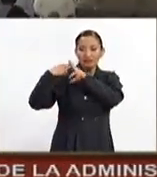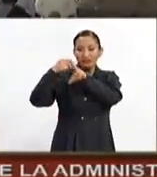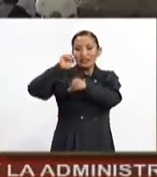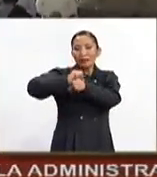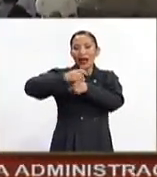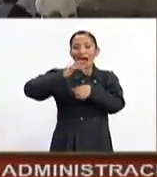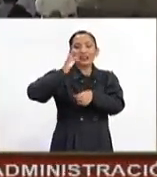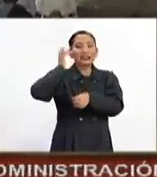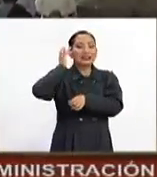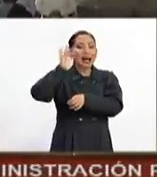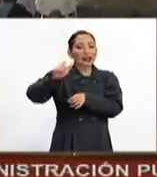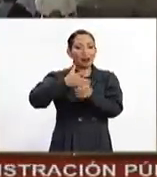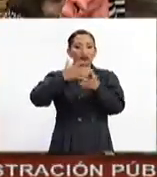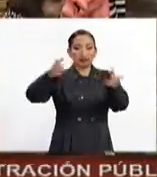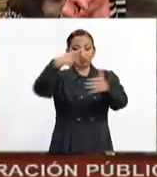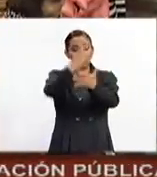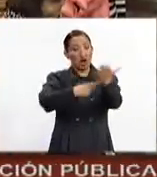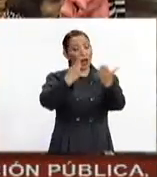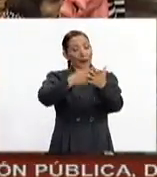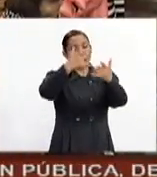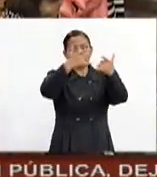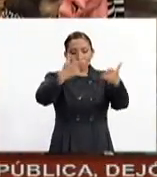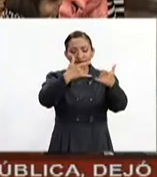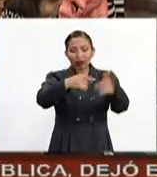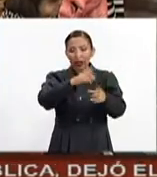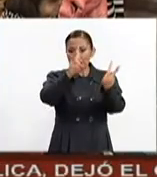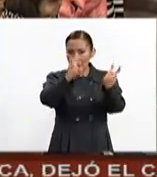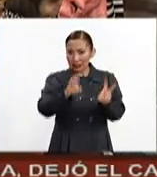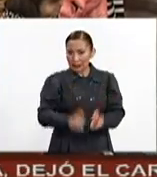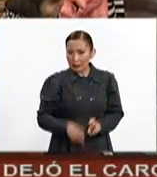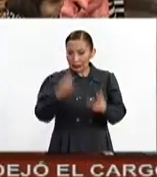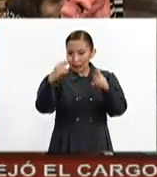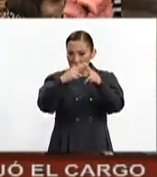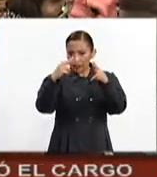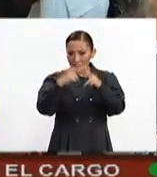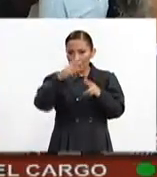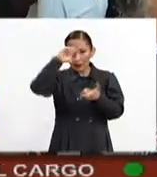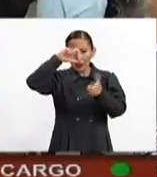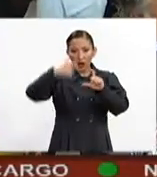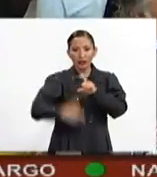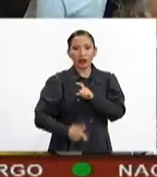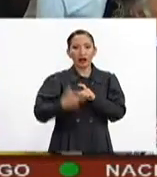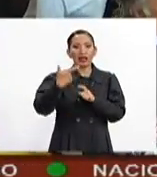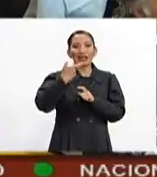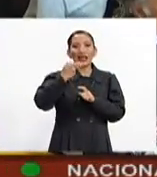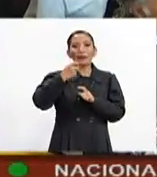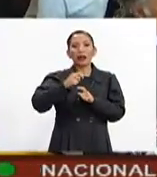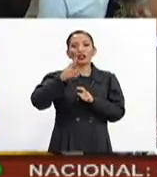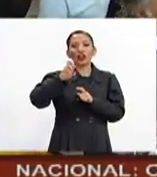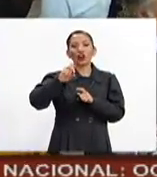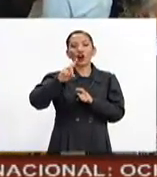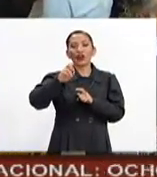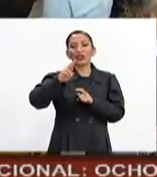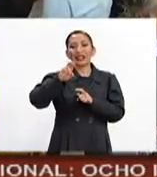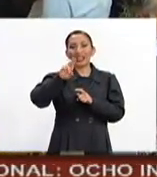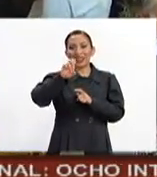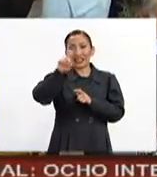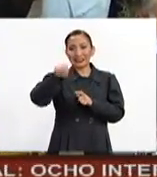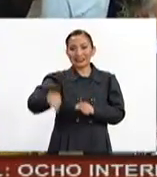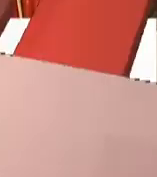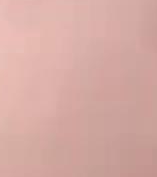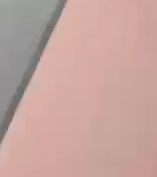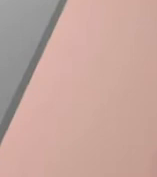Semana Santa con un amplio programa de actividades religiosas. Para México al Día, Gilberto Rodríguez